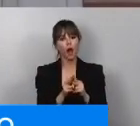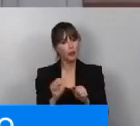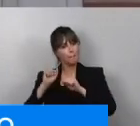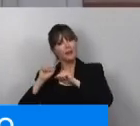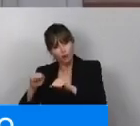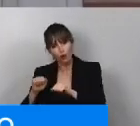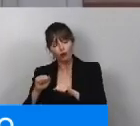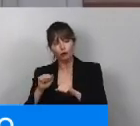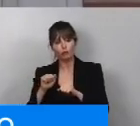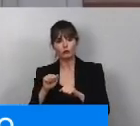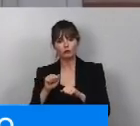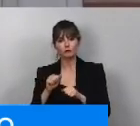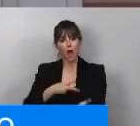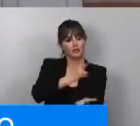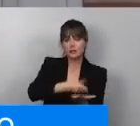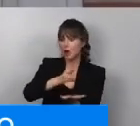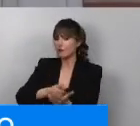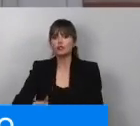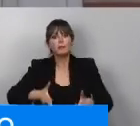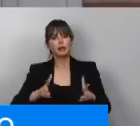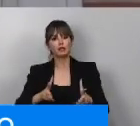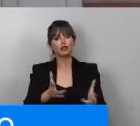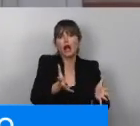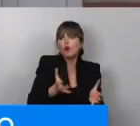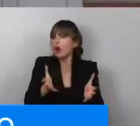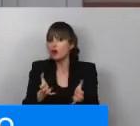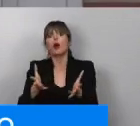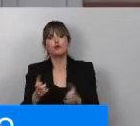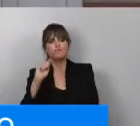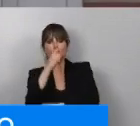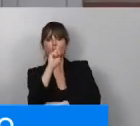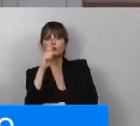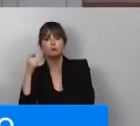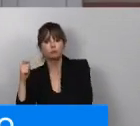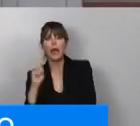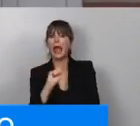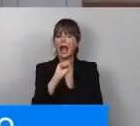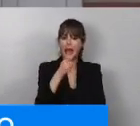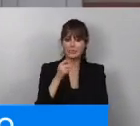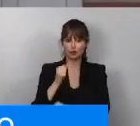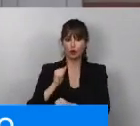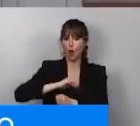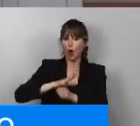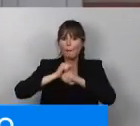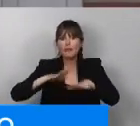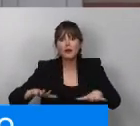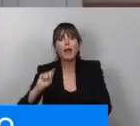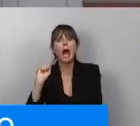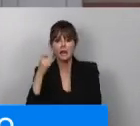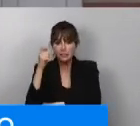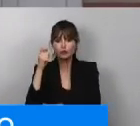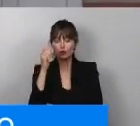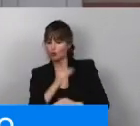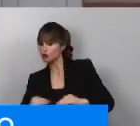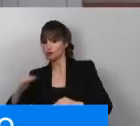ejemplar todos los desafíos democráticos que sufrió que superó con éxito una pandemia que pese al difícil